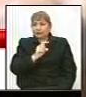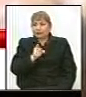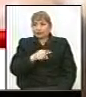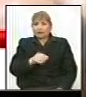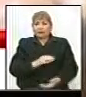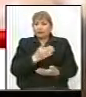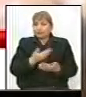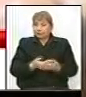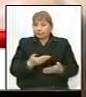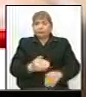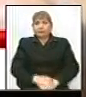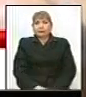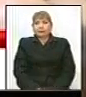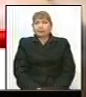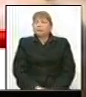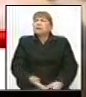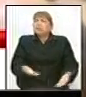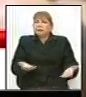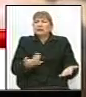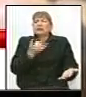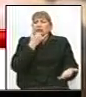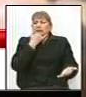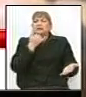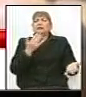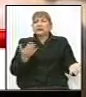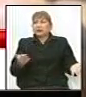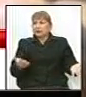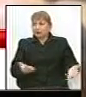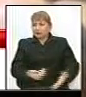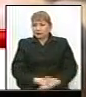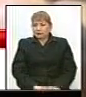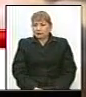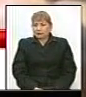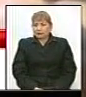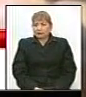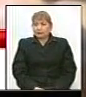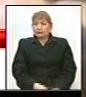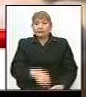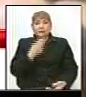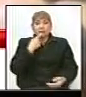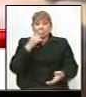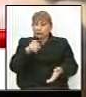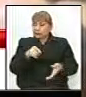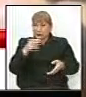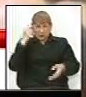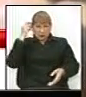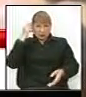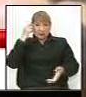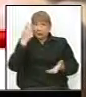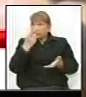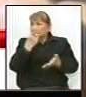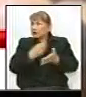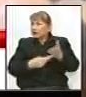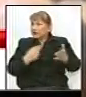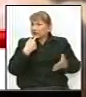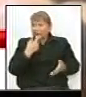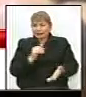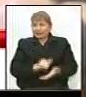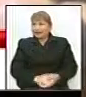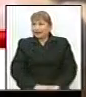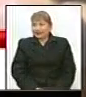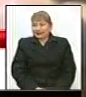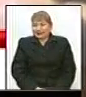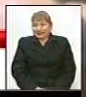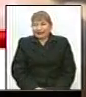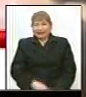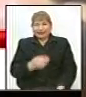firmas. ¿Qué fue? Yo me digo, ¿fue una palomillada del que han hecho de este partido político? ¿Se han creído payasitos? ¿Se